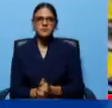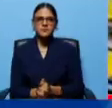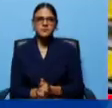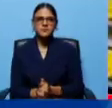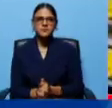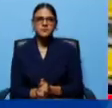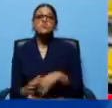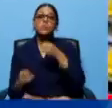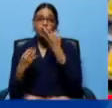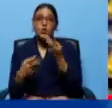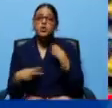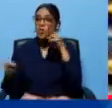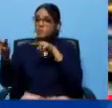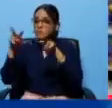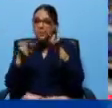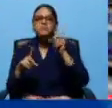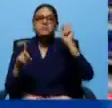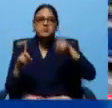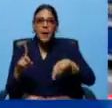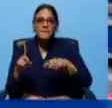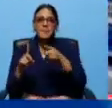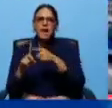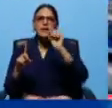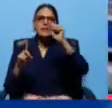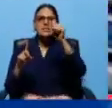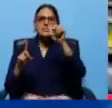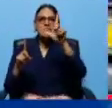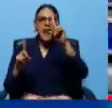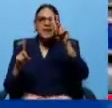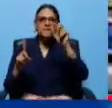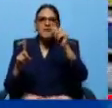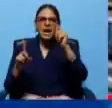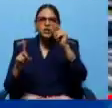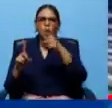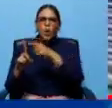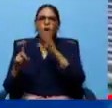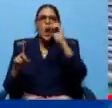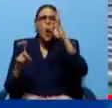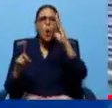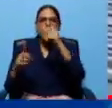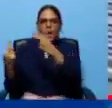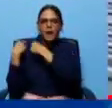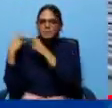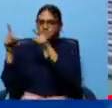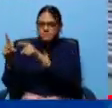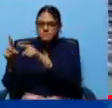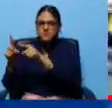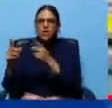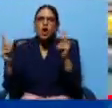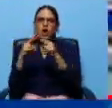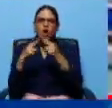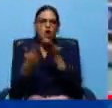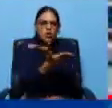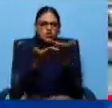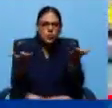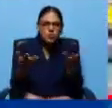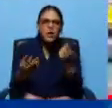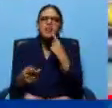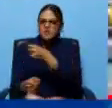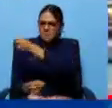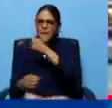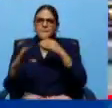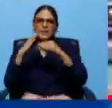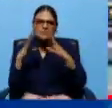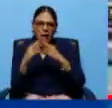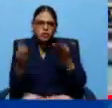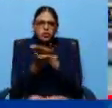Bueno, por aquí también estoy viendo a Salvatore. Salvatore, que es de la OVE. Muy conocido para ustedes. Vamos a ver qué mensaje